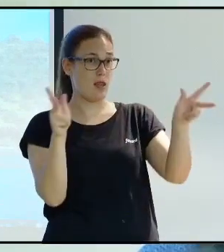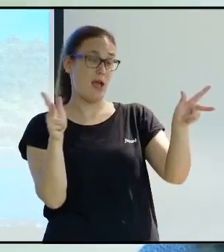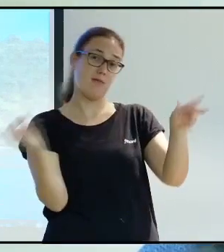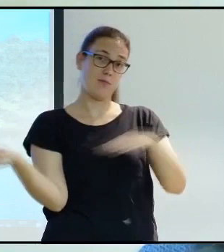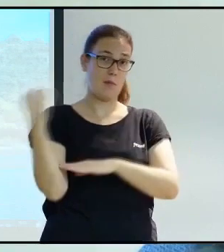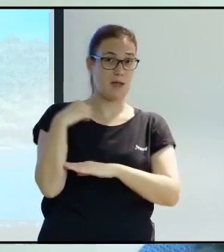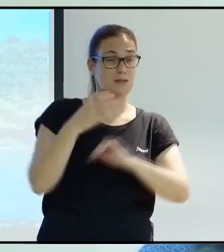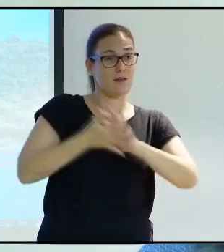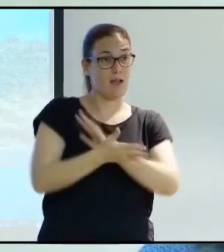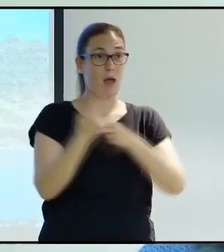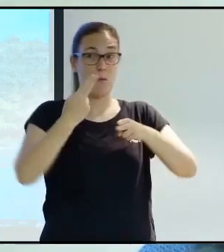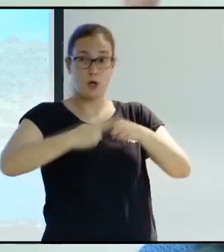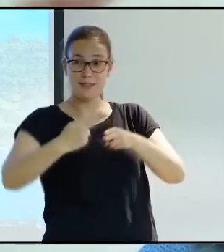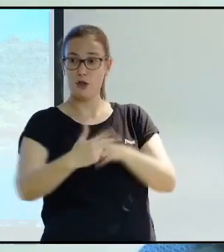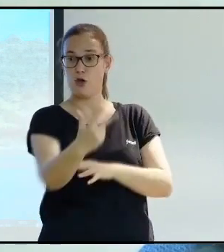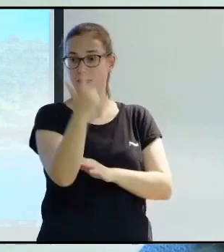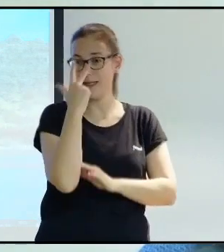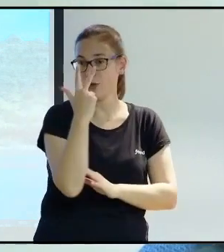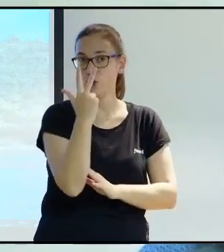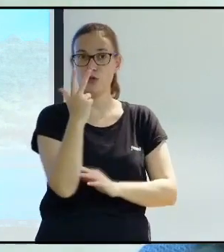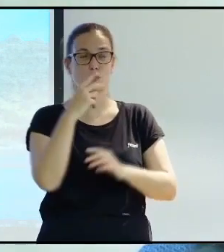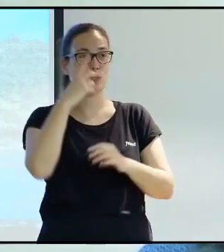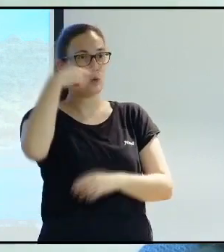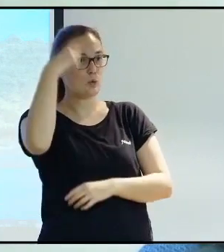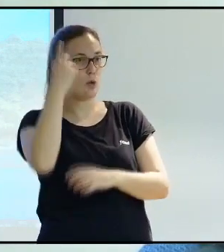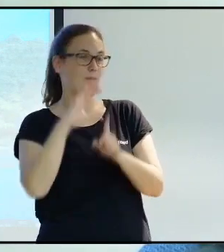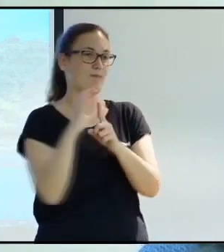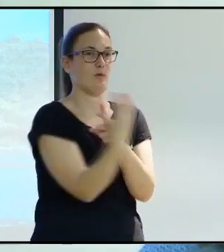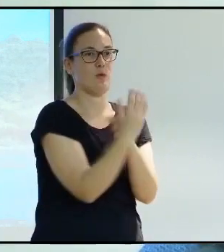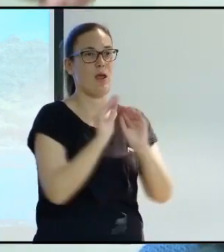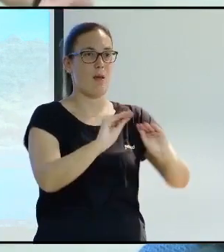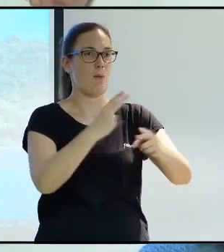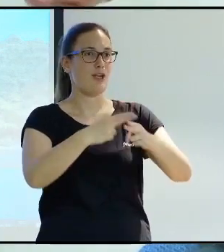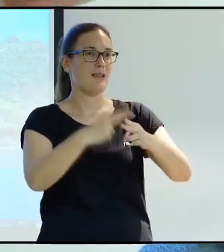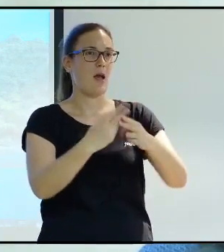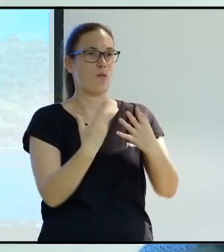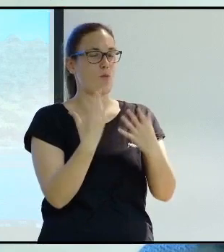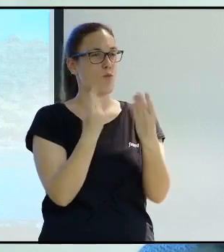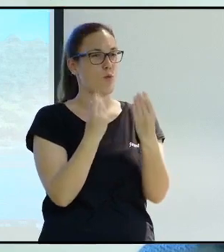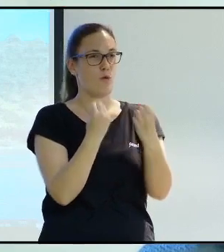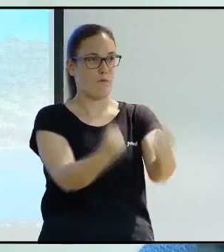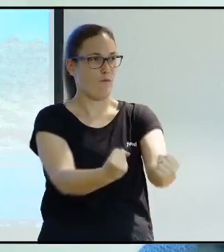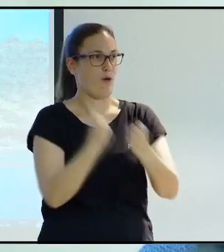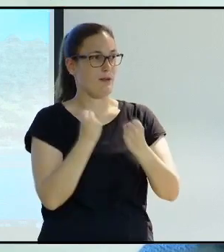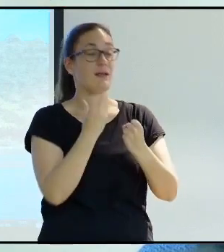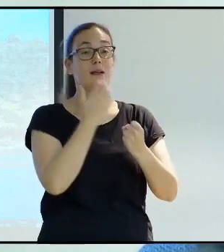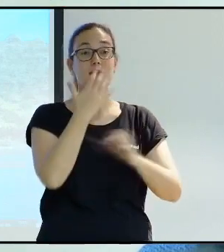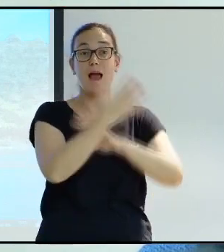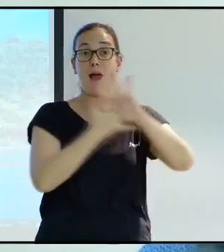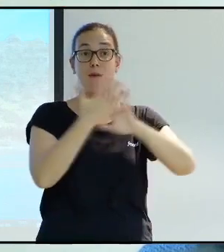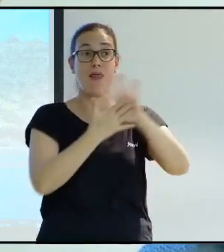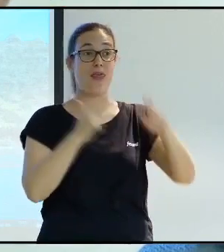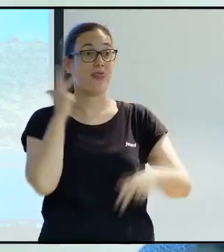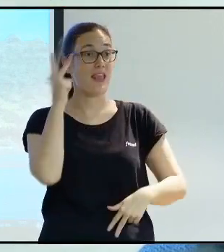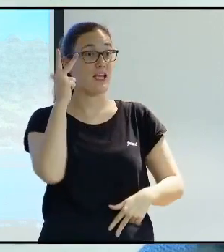Entonces, lo político, los derechos, o sea, la cultura política, está muy arraigada. Y cuando se habla de derechos,